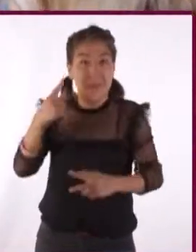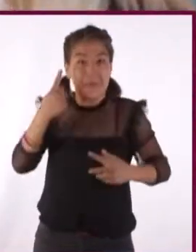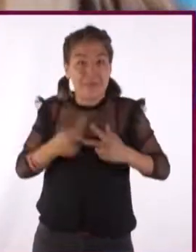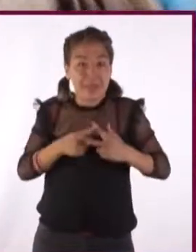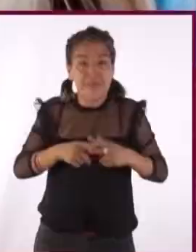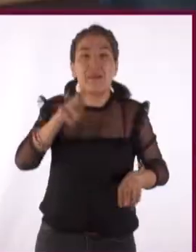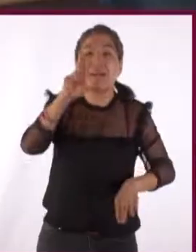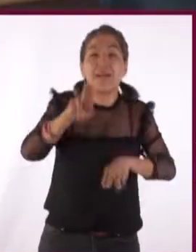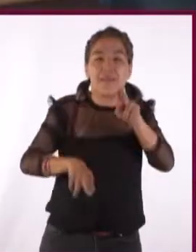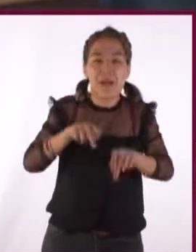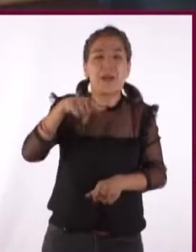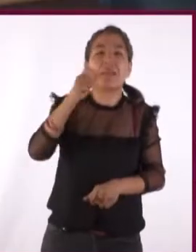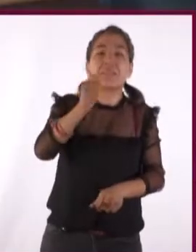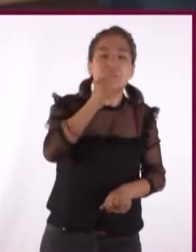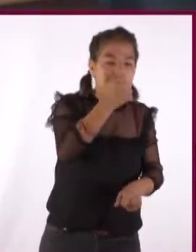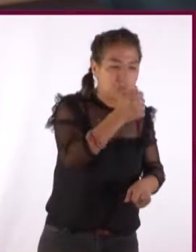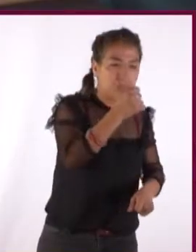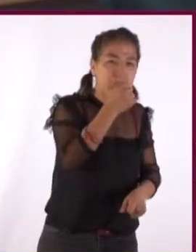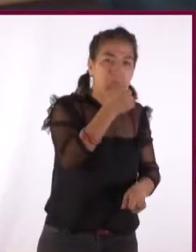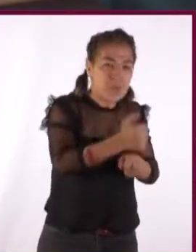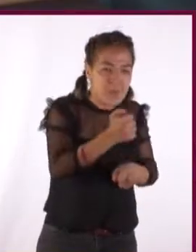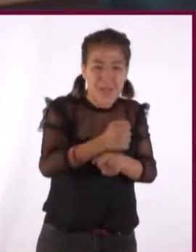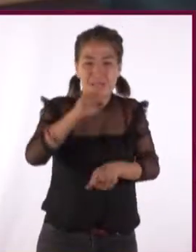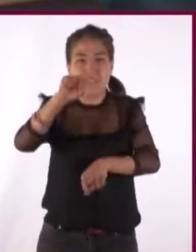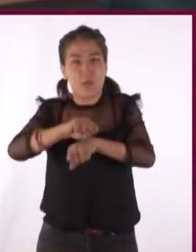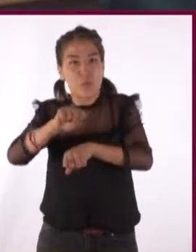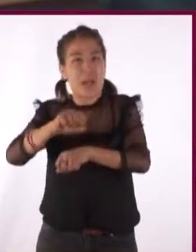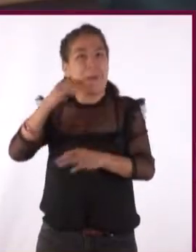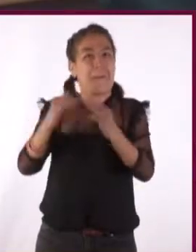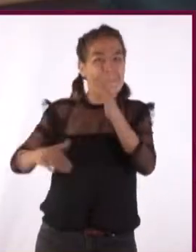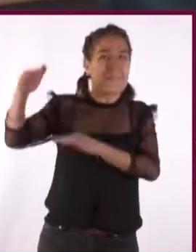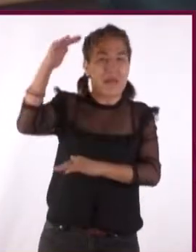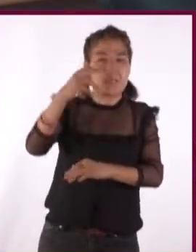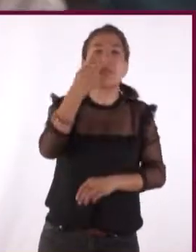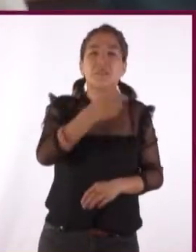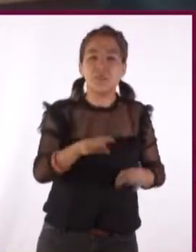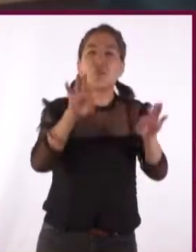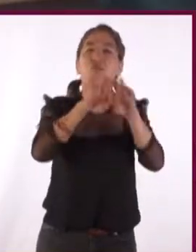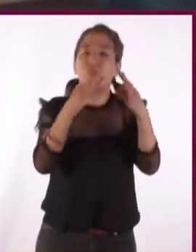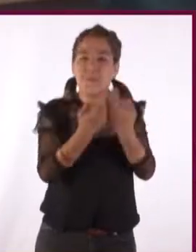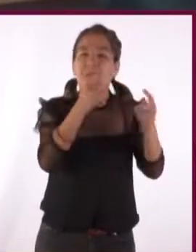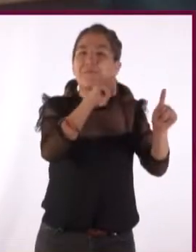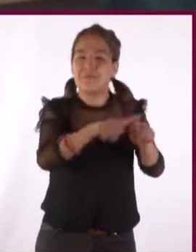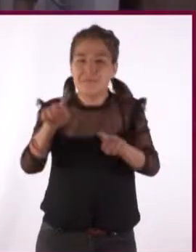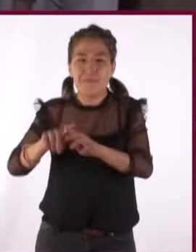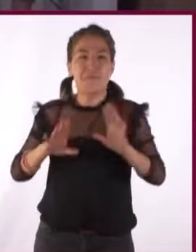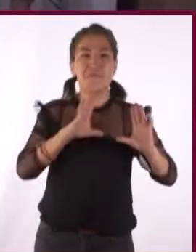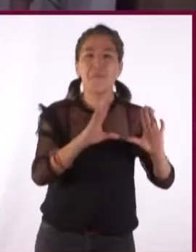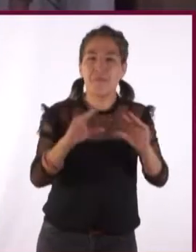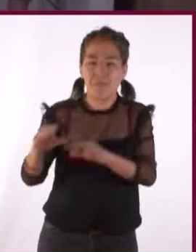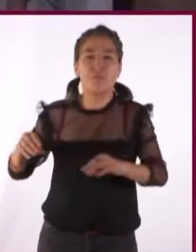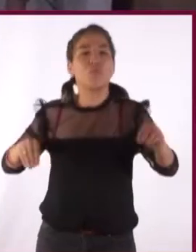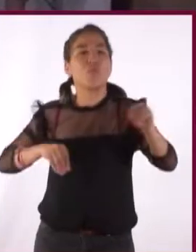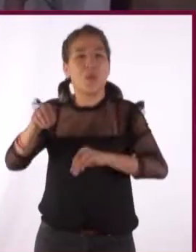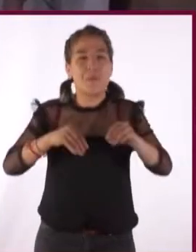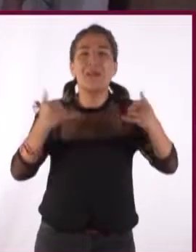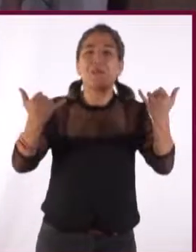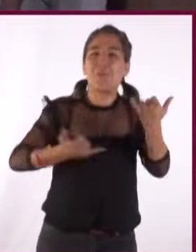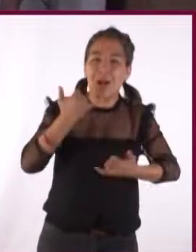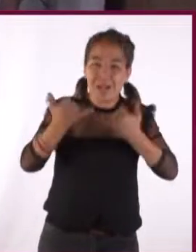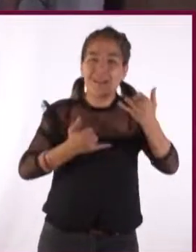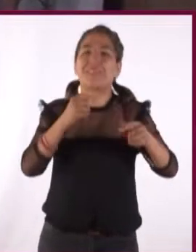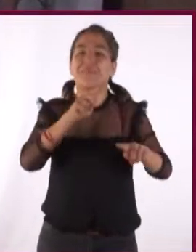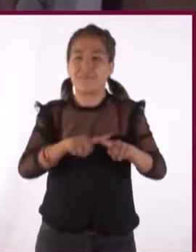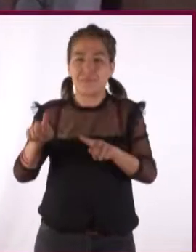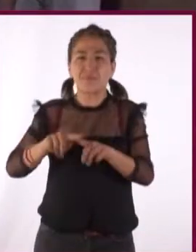de matemáticas, el empleo de ilusiones ópticas ha servido como una forma de enseñanza lúdica y